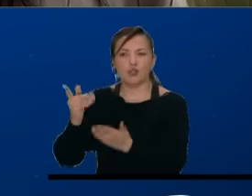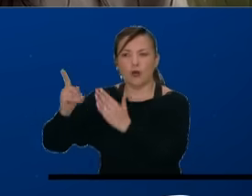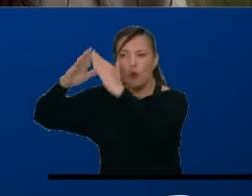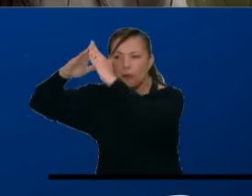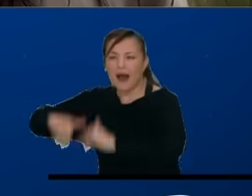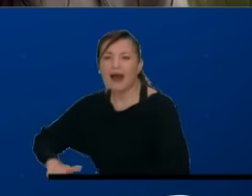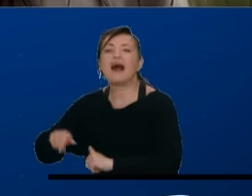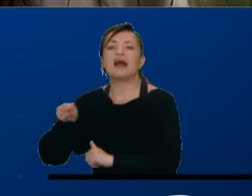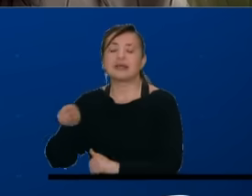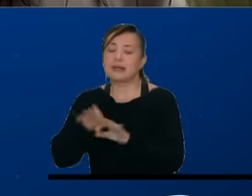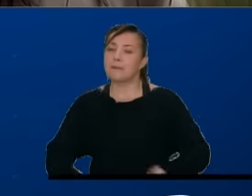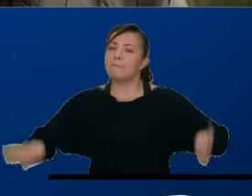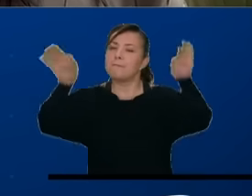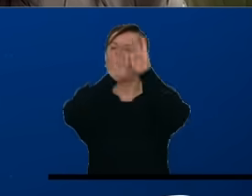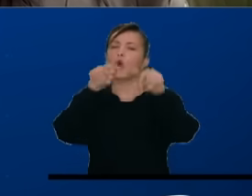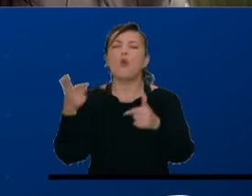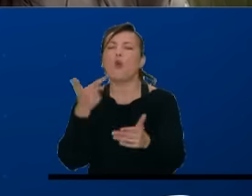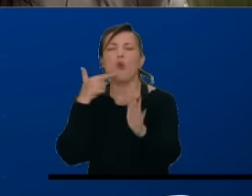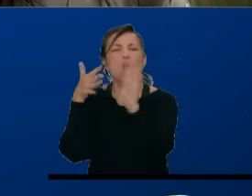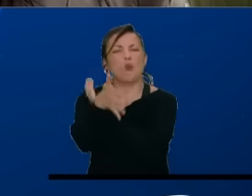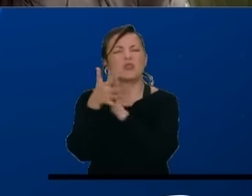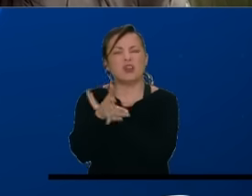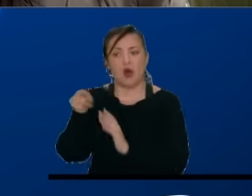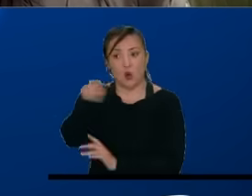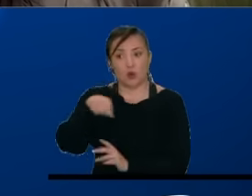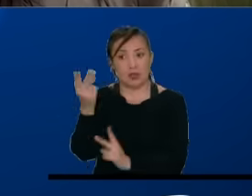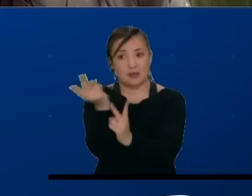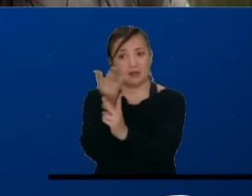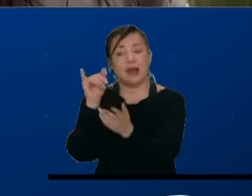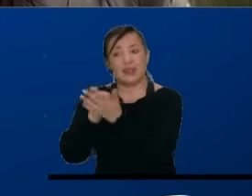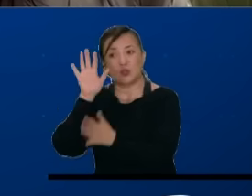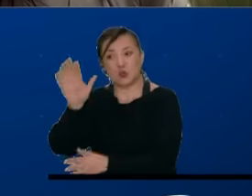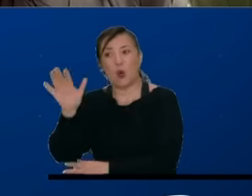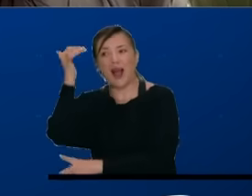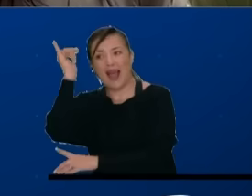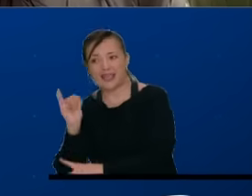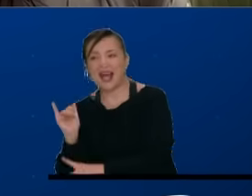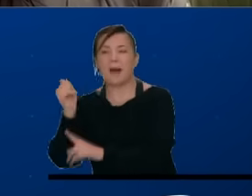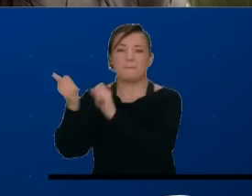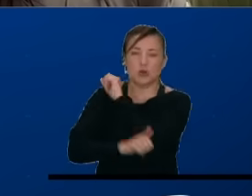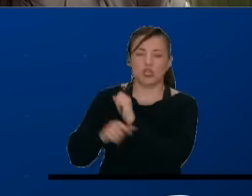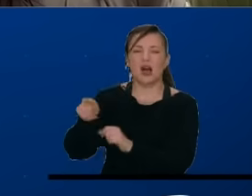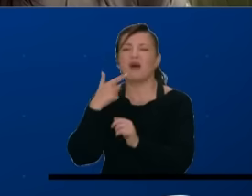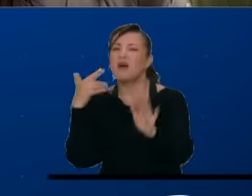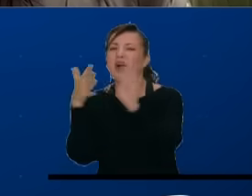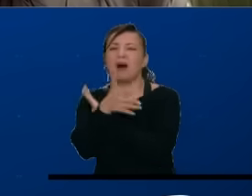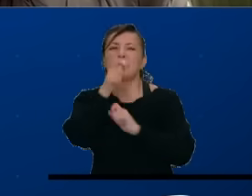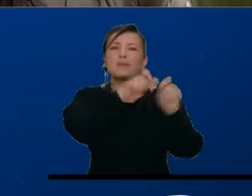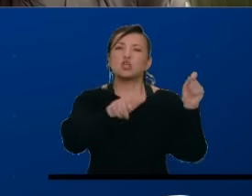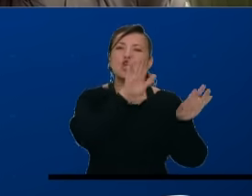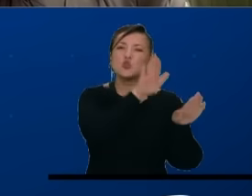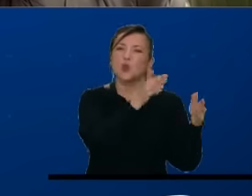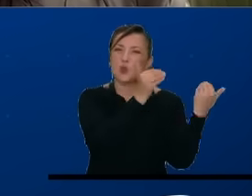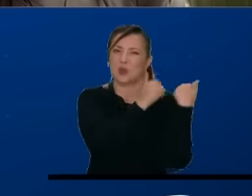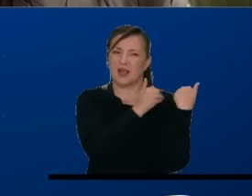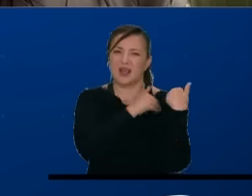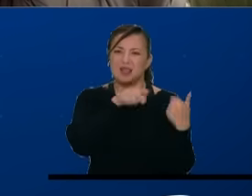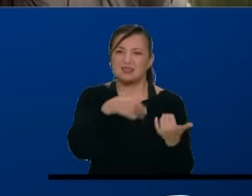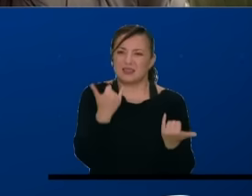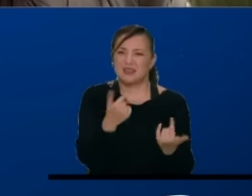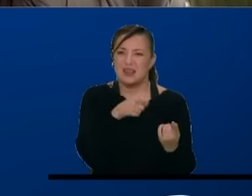y muy importante, ¿cuál es el mensaje que le mandan ustedes, que le envían ustedes a las personas que se están tomando, que están tomando ese